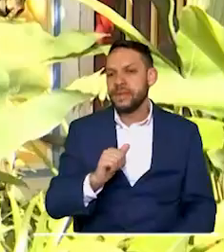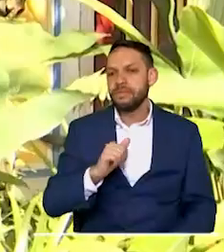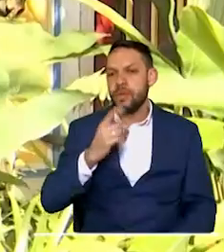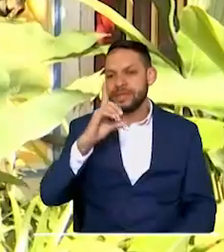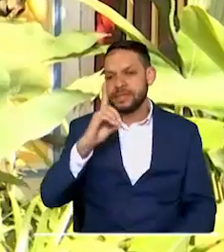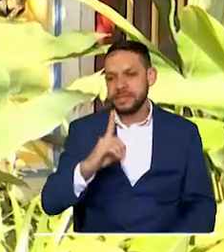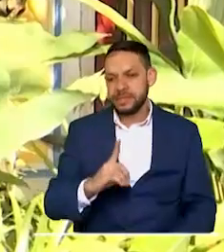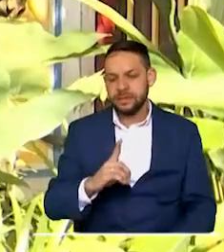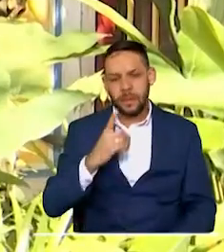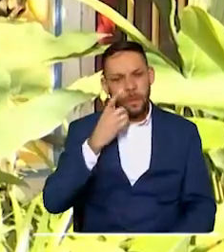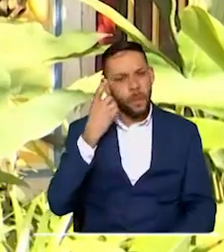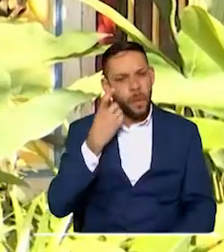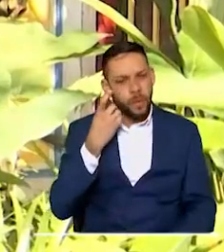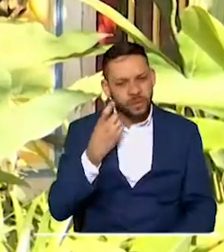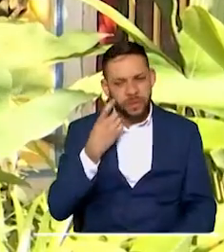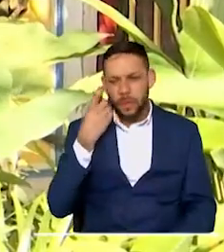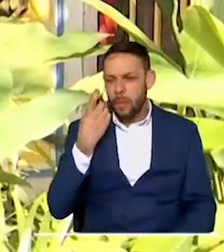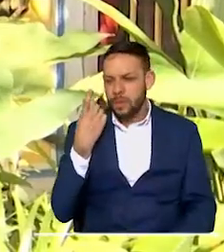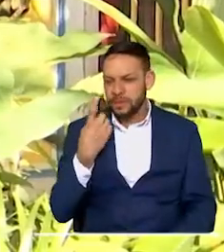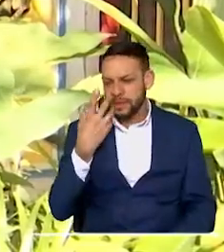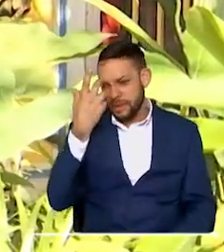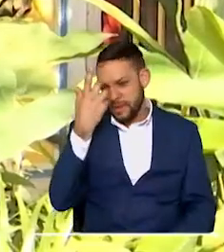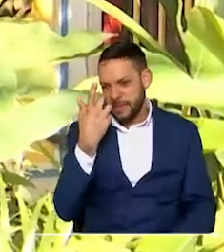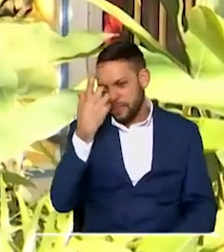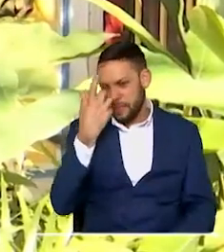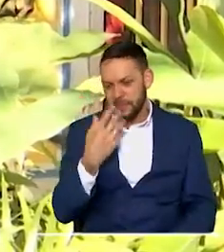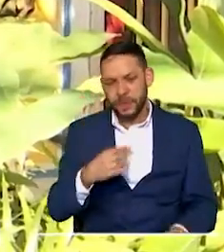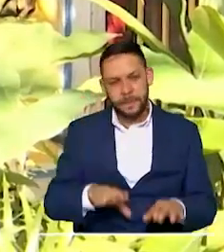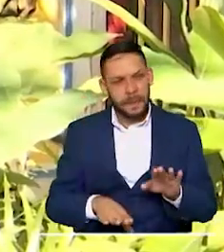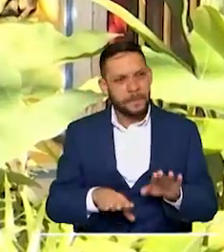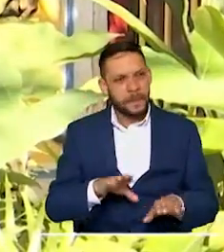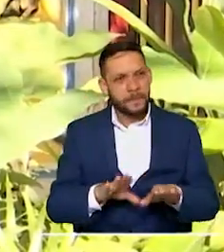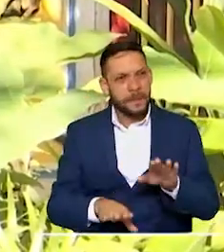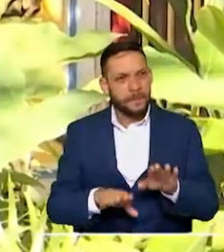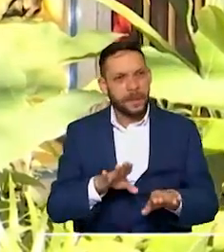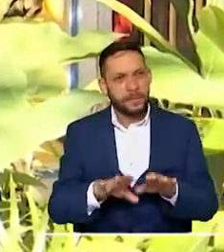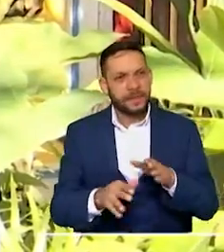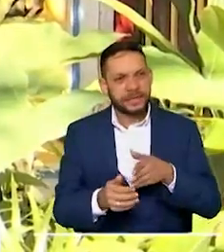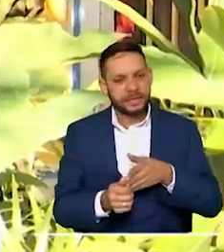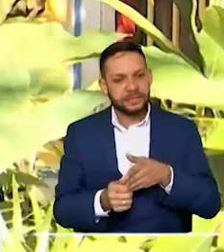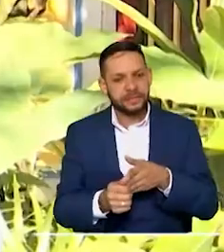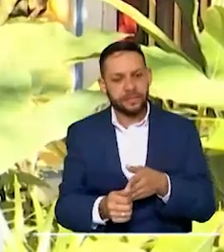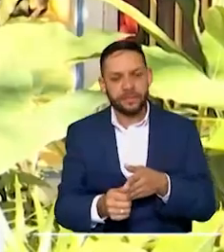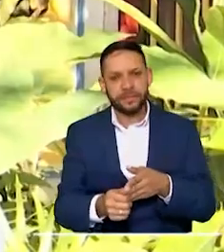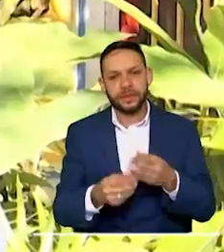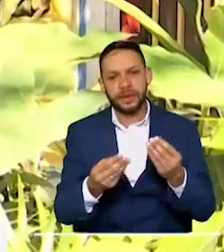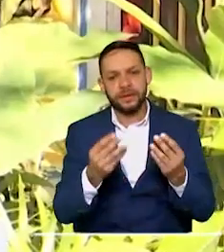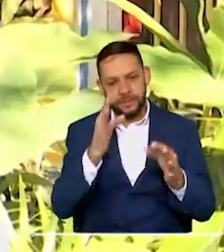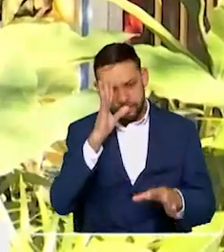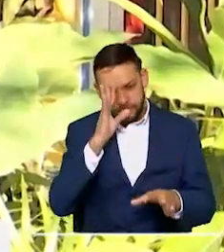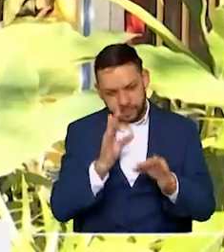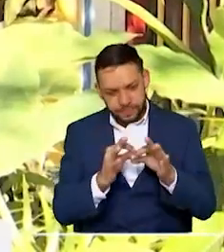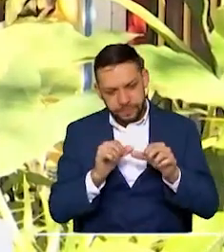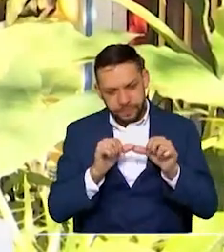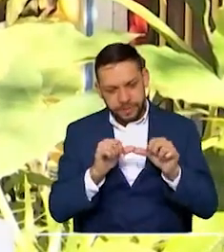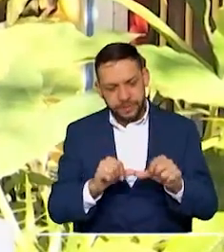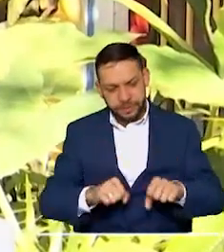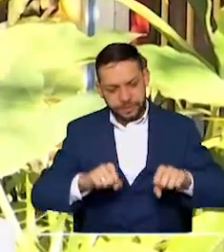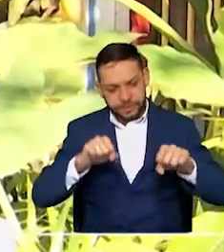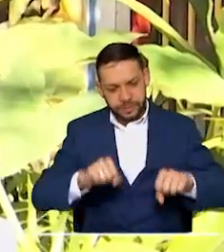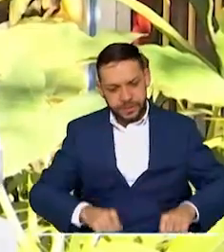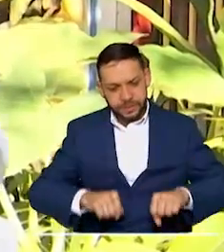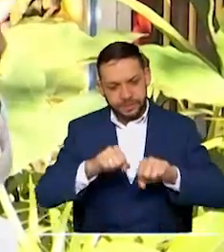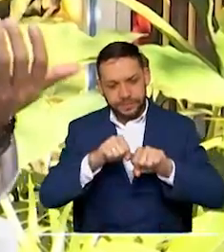tomar algunos exámenes de laboratorio, se sigan las recomendaciones al pie de la letra, para que sea lo más fidedigno posible y podamos